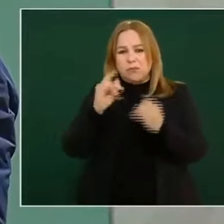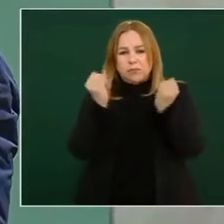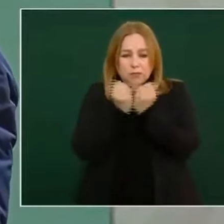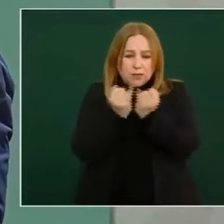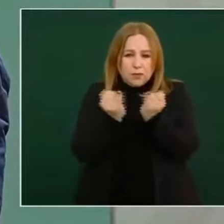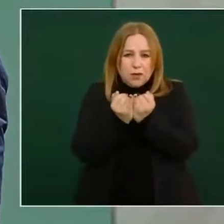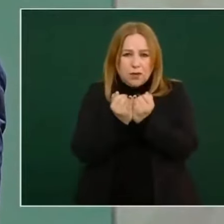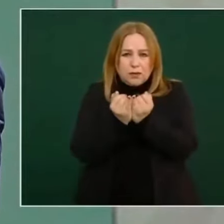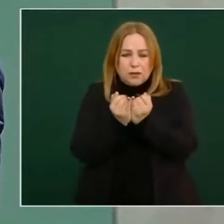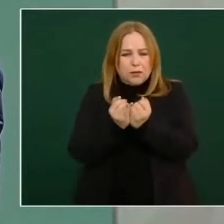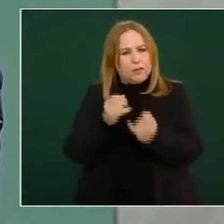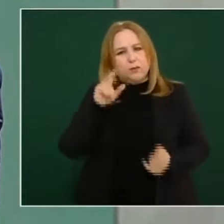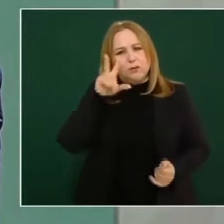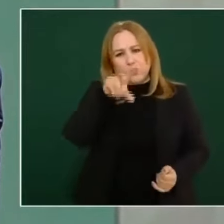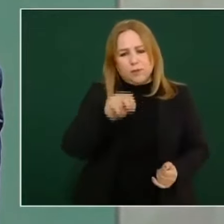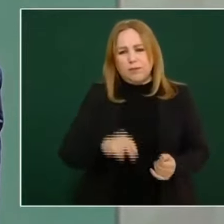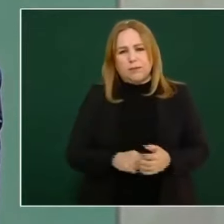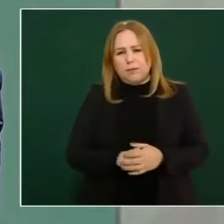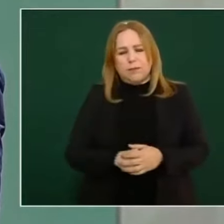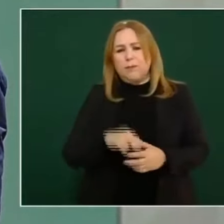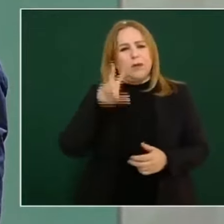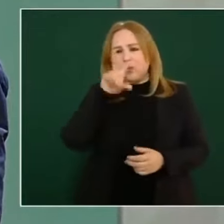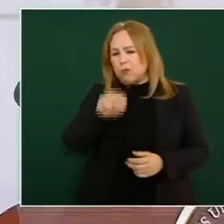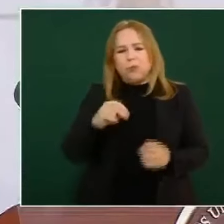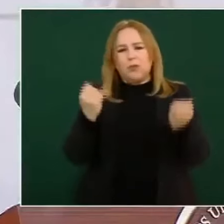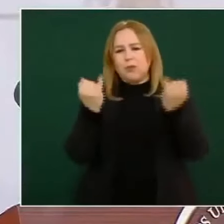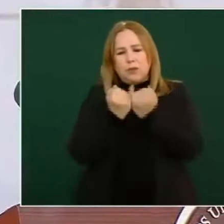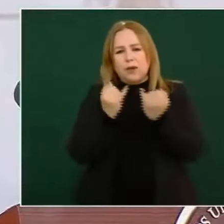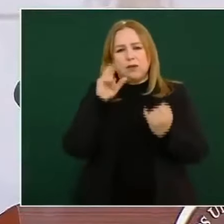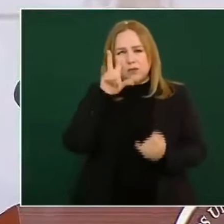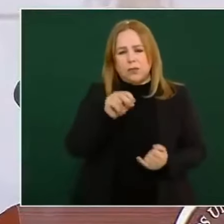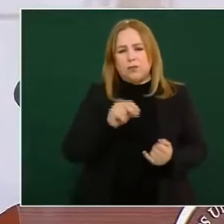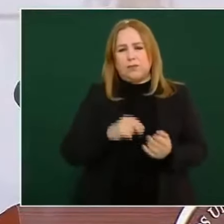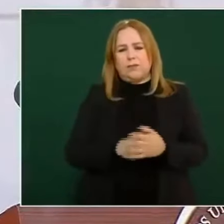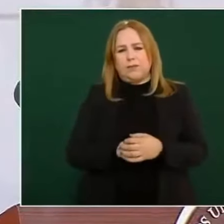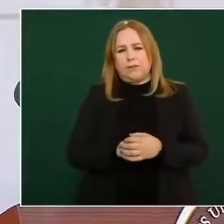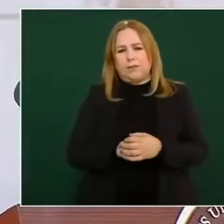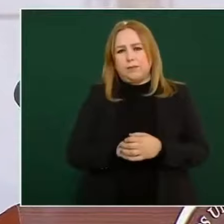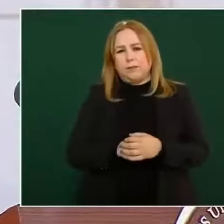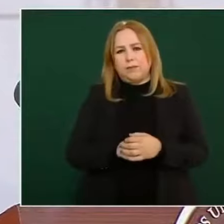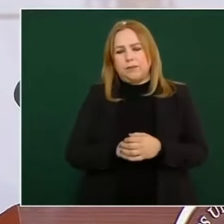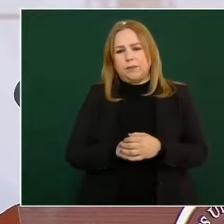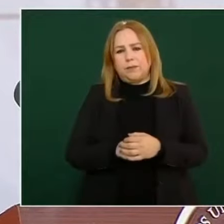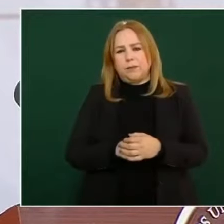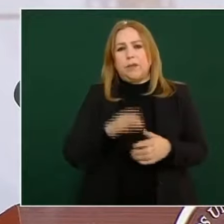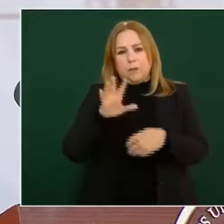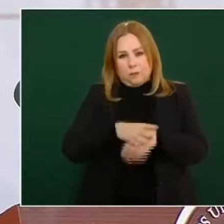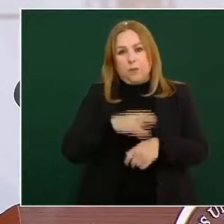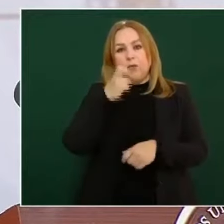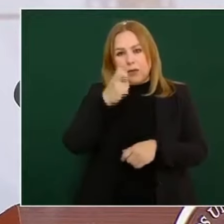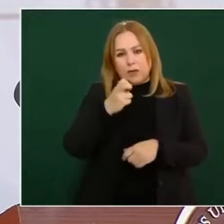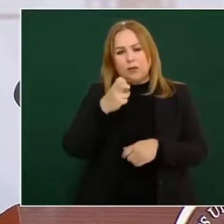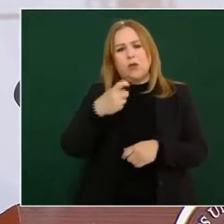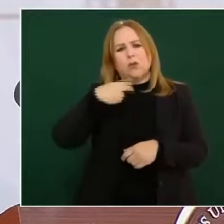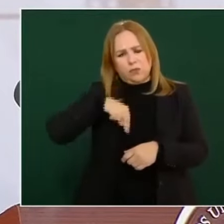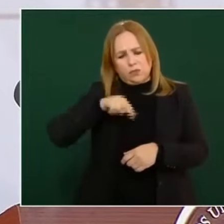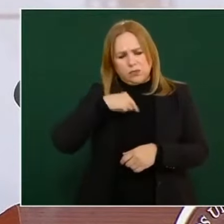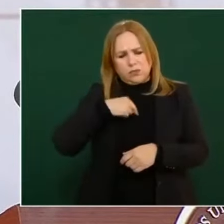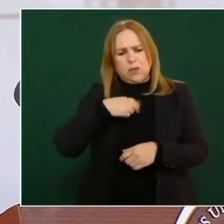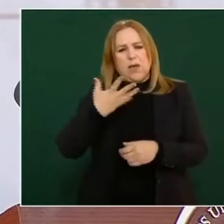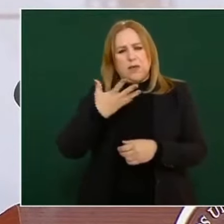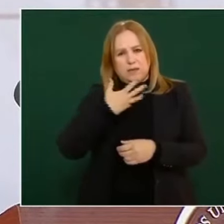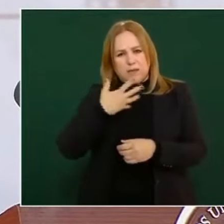No, no somos iguales. Nosotros venimos de una lucha y tenemos ideales y tenemos